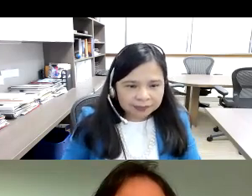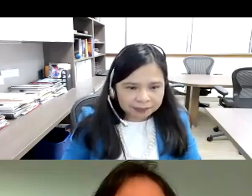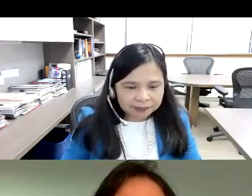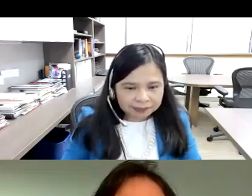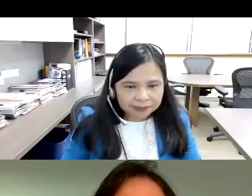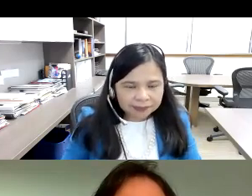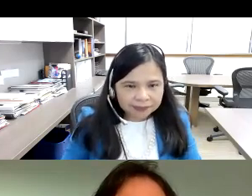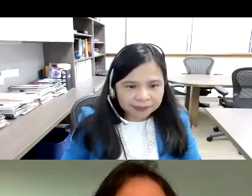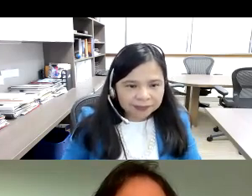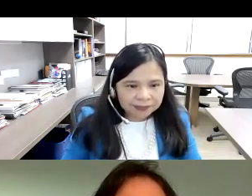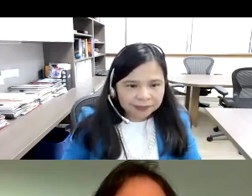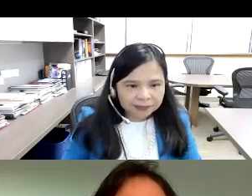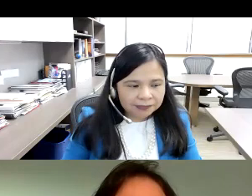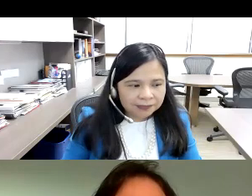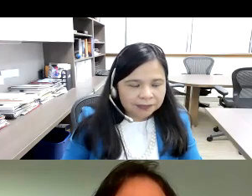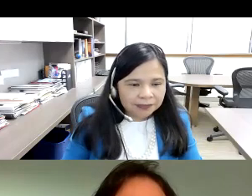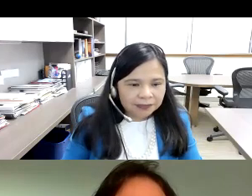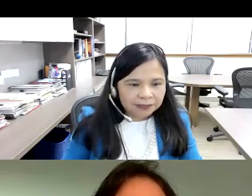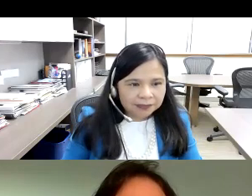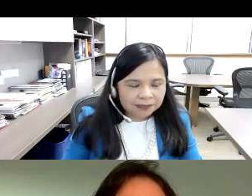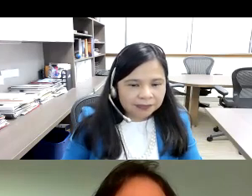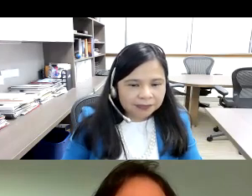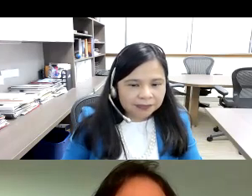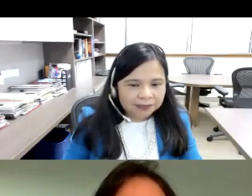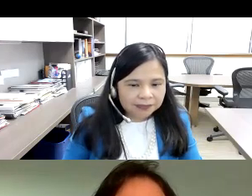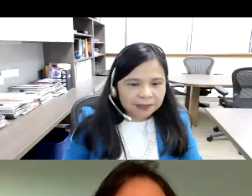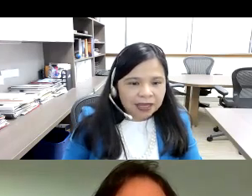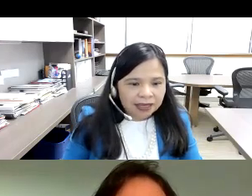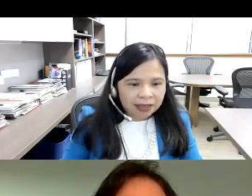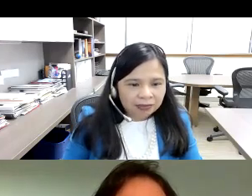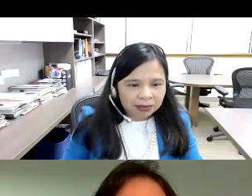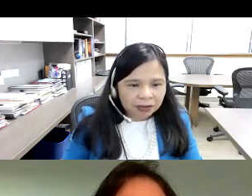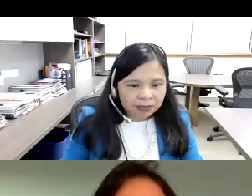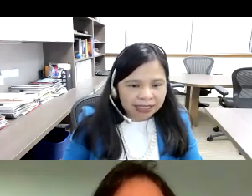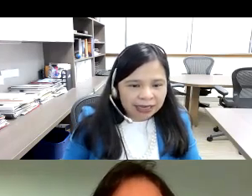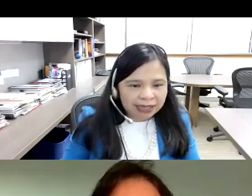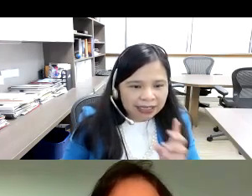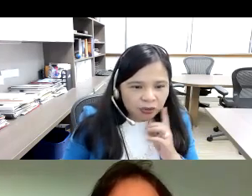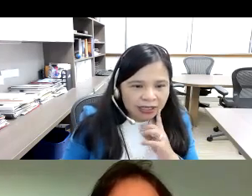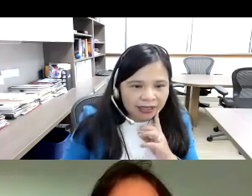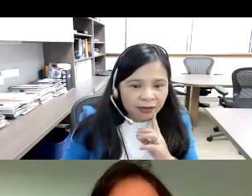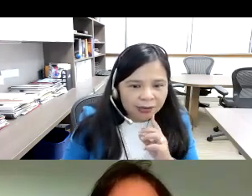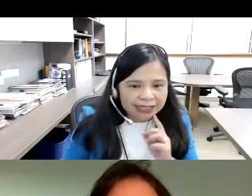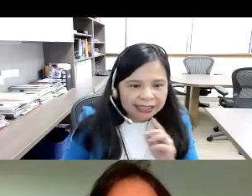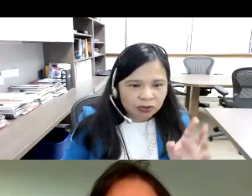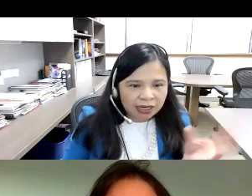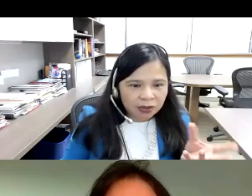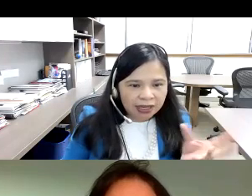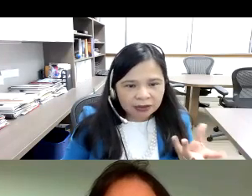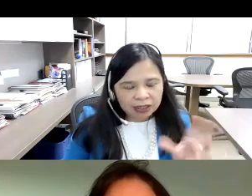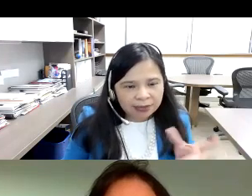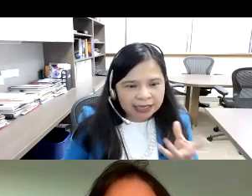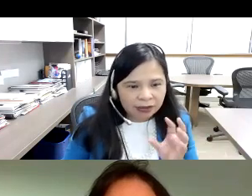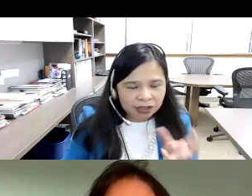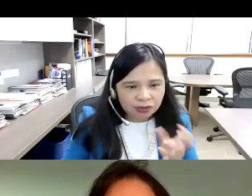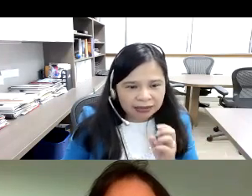student, una clave, ¿no? De identificación del alumno. María Gabriela, tú ahí en Universidad Austral, ¿qué